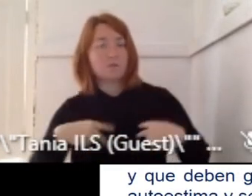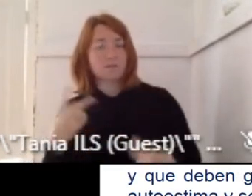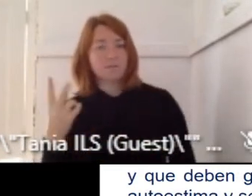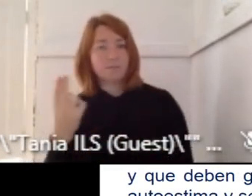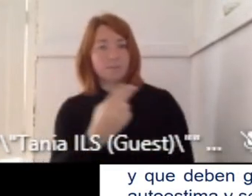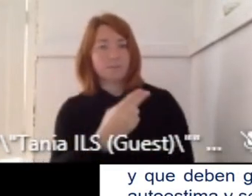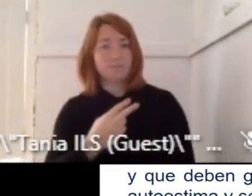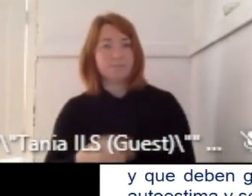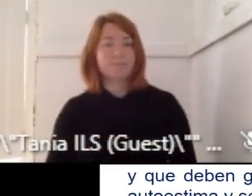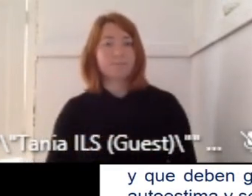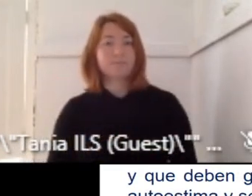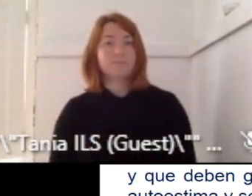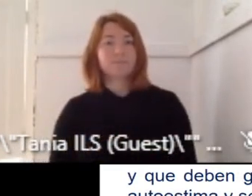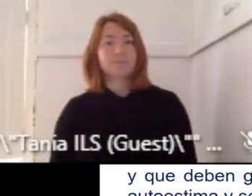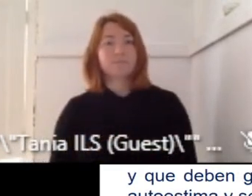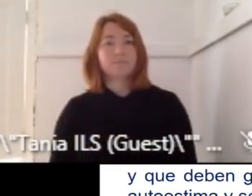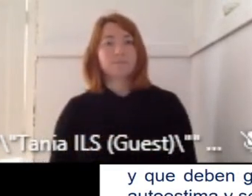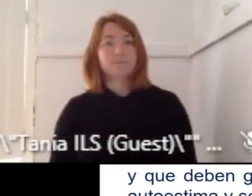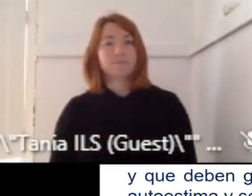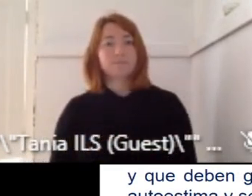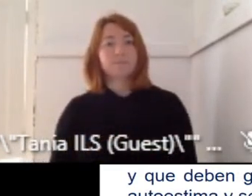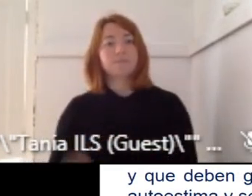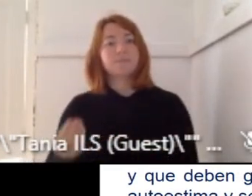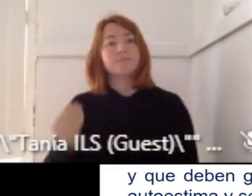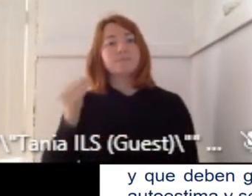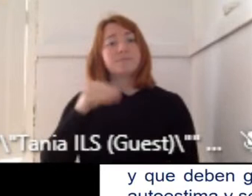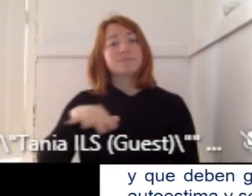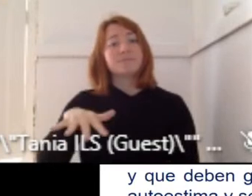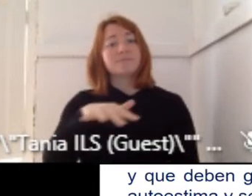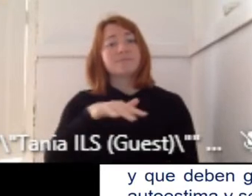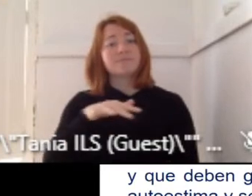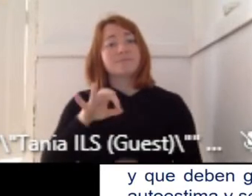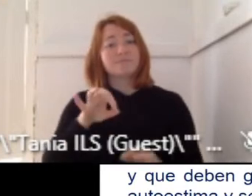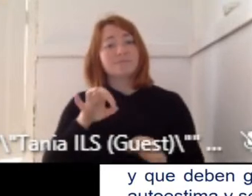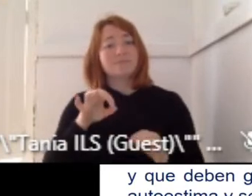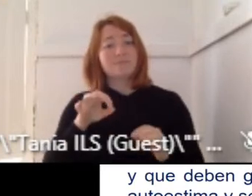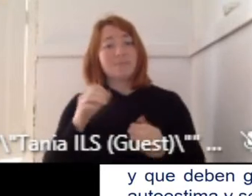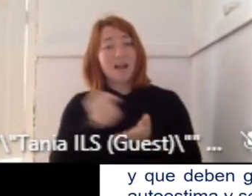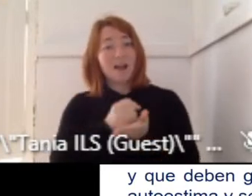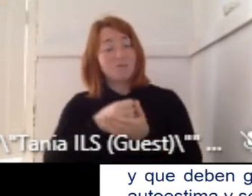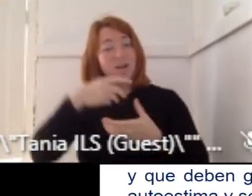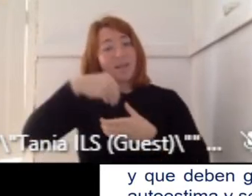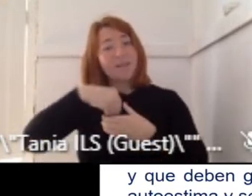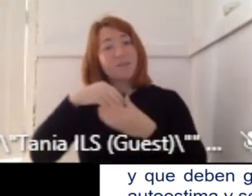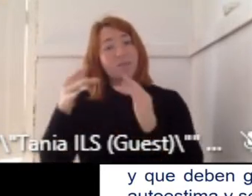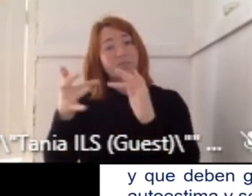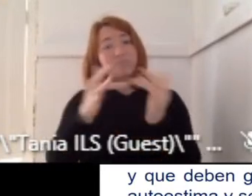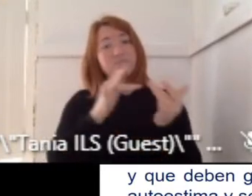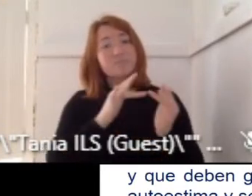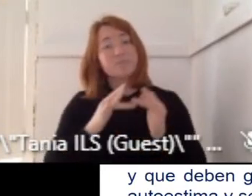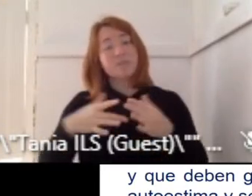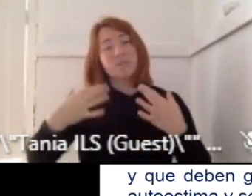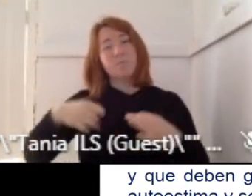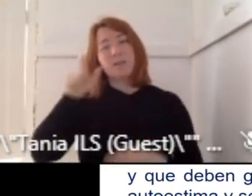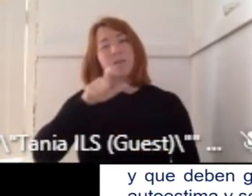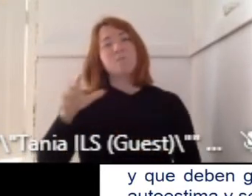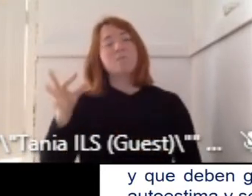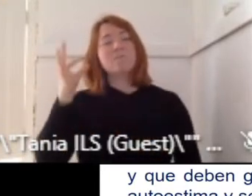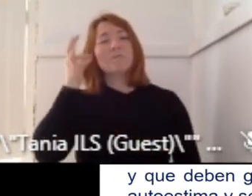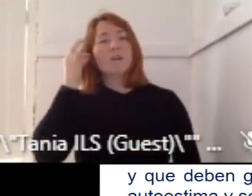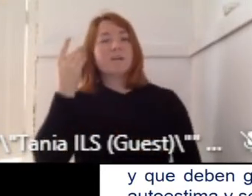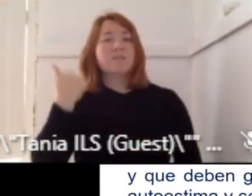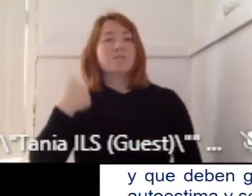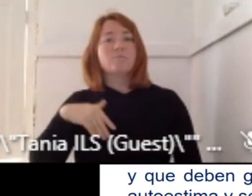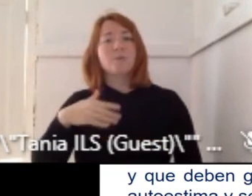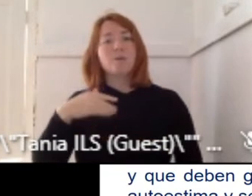Además, también en la interacción en el aula tenemos que tener en cuenta que a las mujeres en general nos cuesta tomar la palabra y que deben